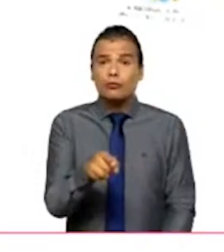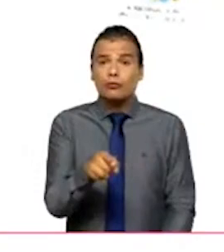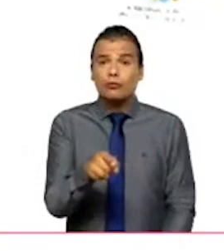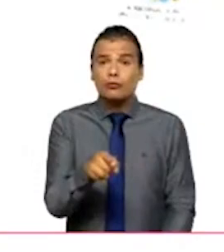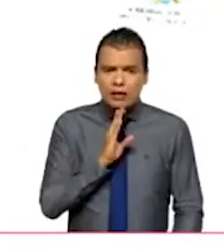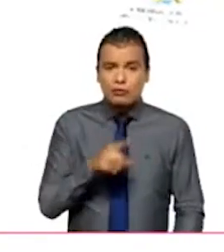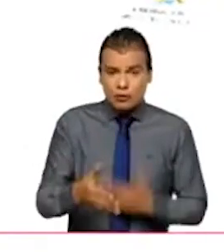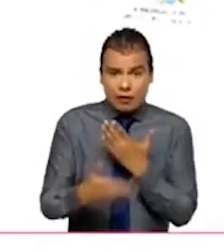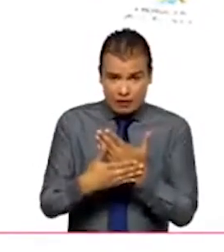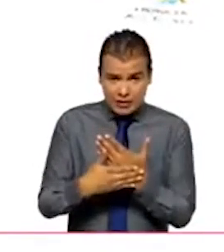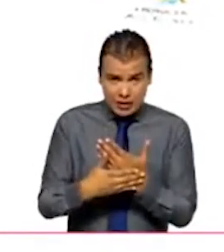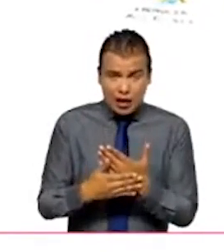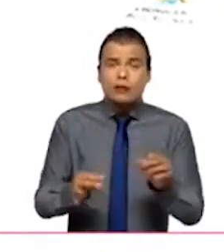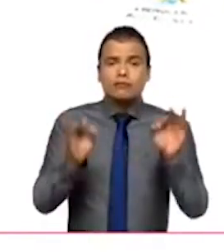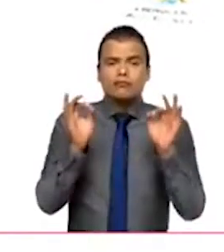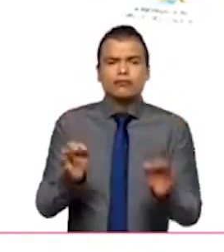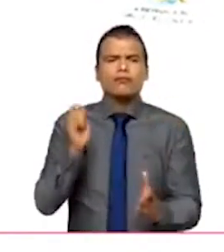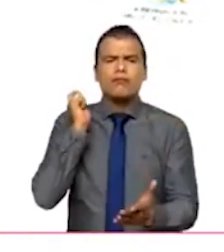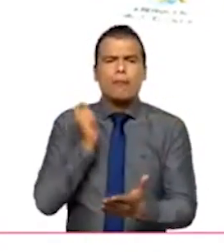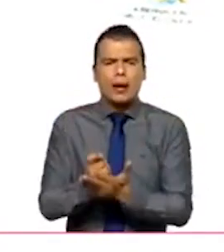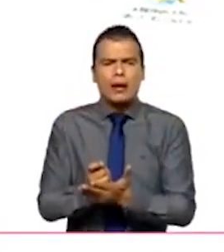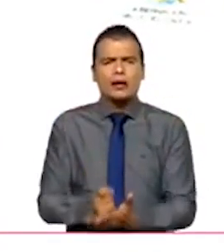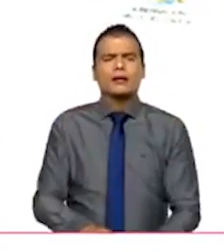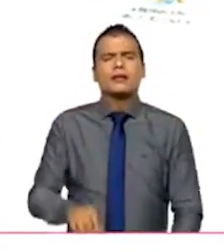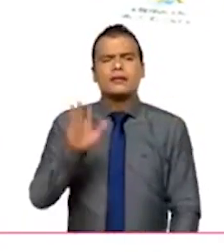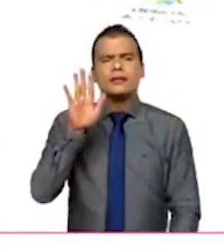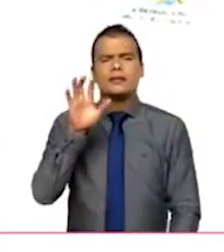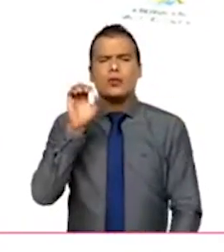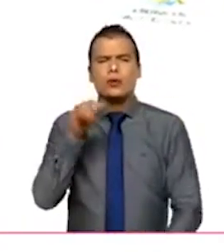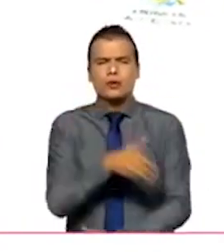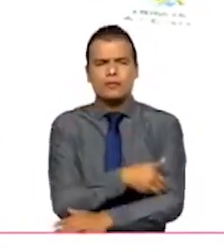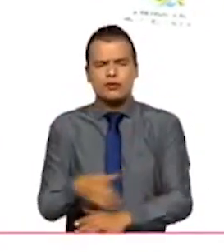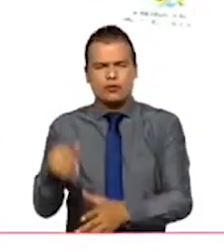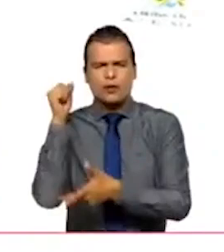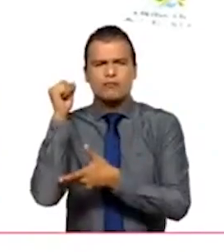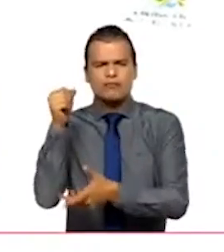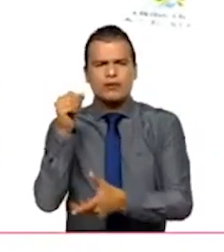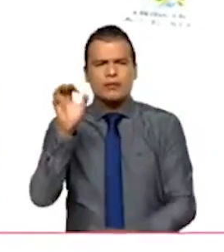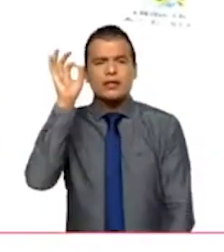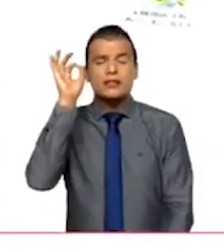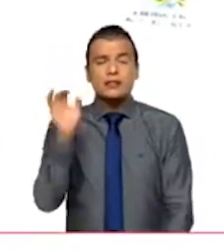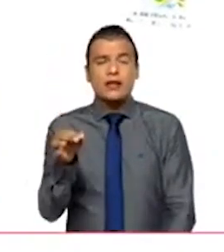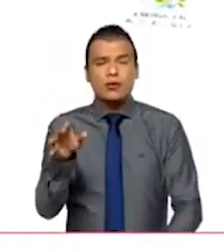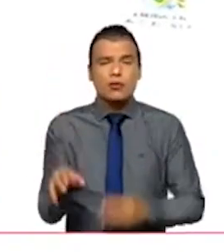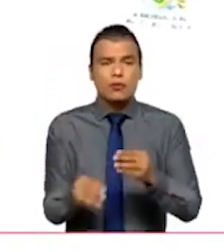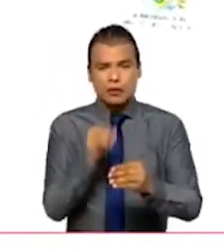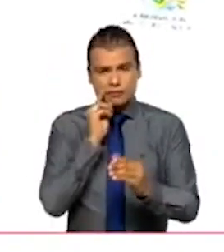den información para prevenir estos actos que alteran el orden público.